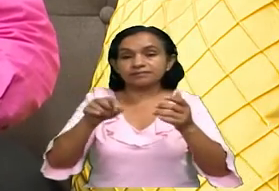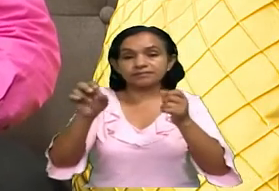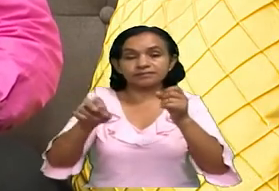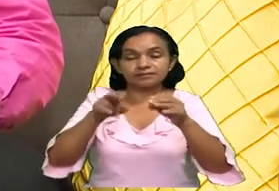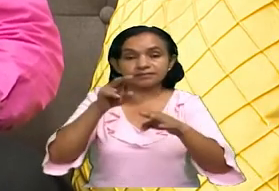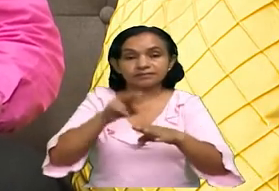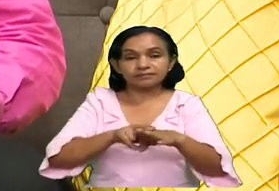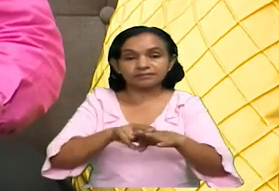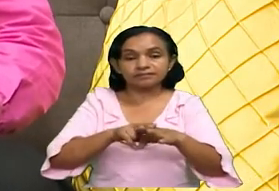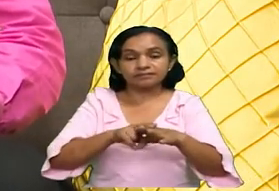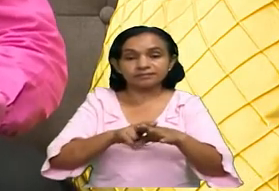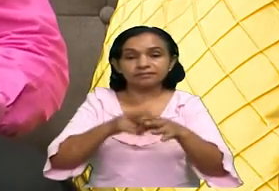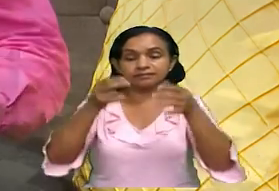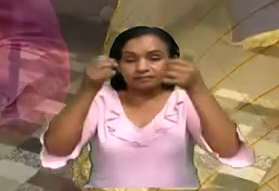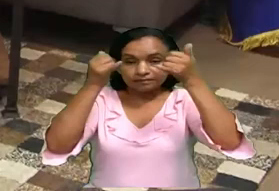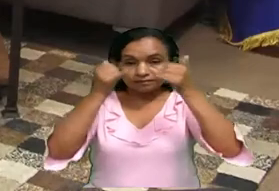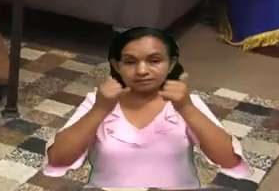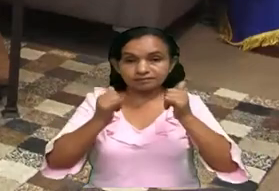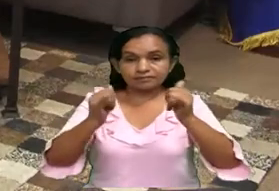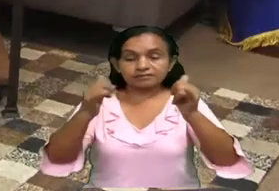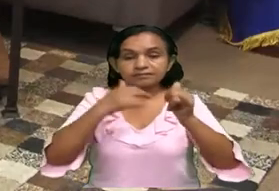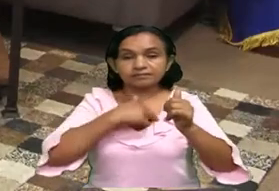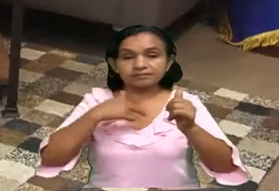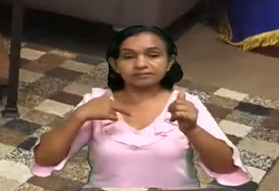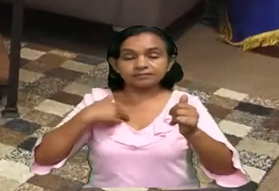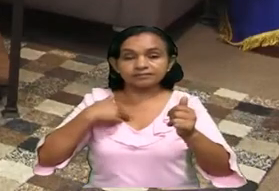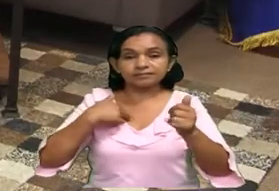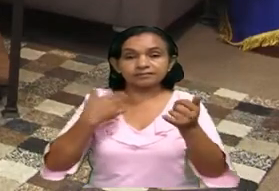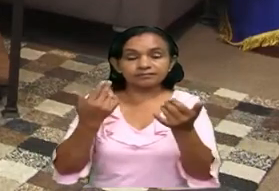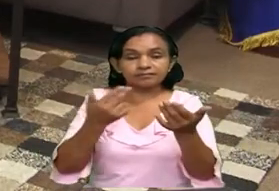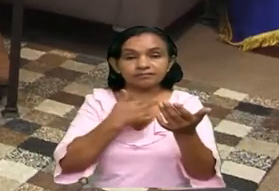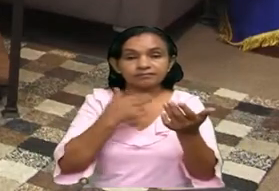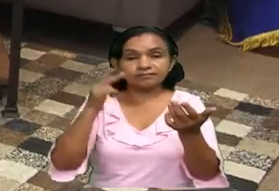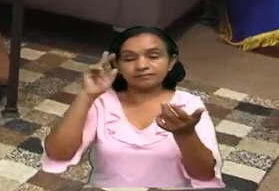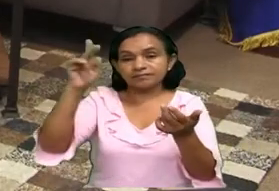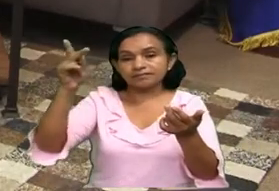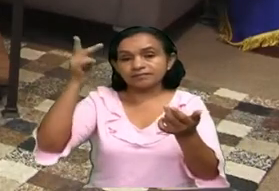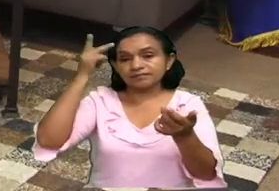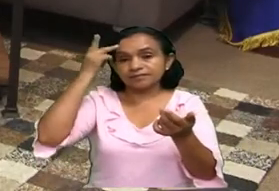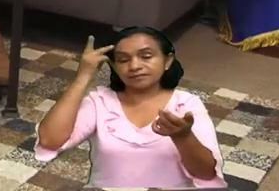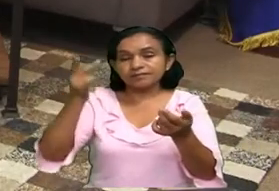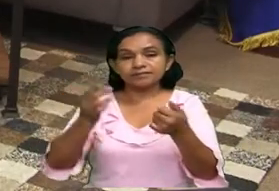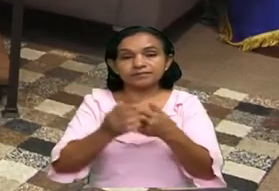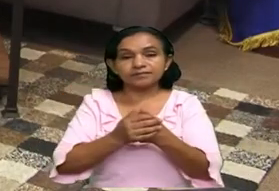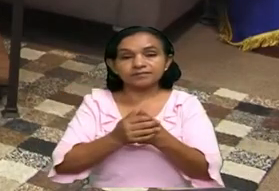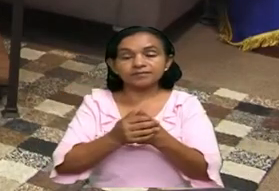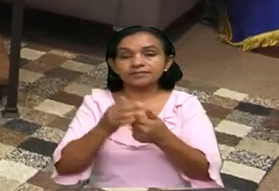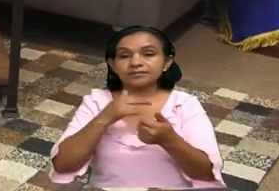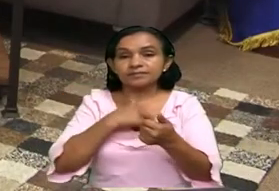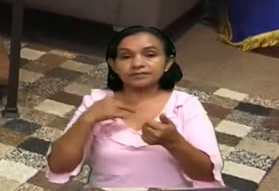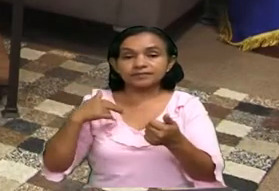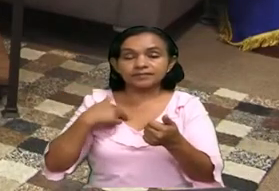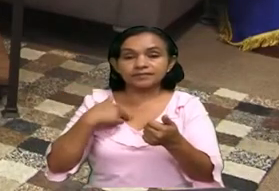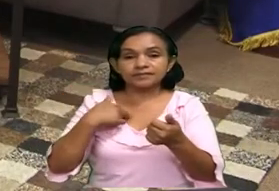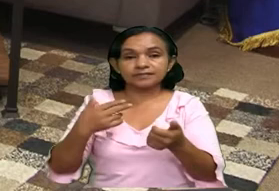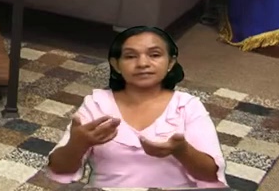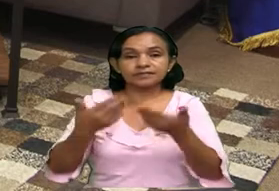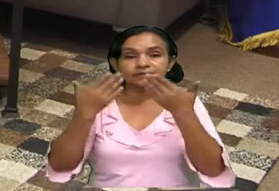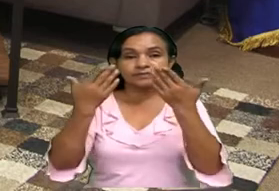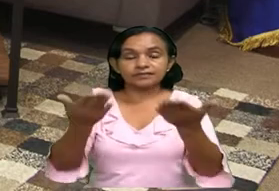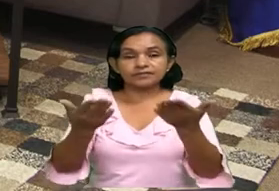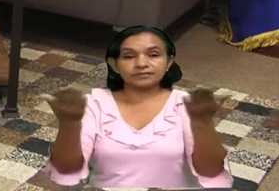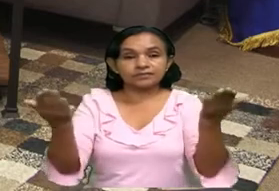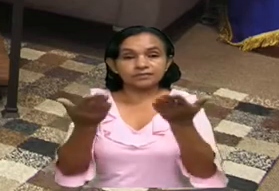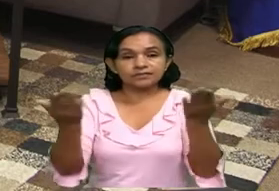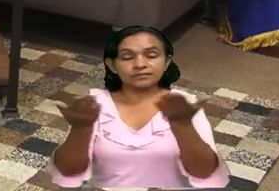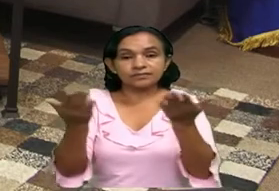Nacional de la Ganadería Bovina se ha tratado de manosear políticamente y a nivel mediático, es decir, dando a entrever como que